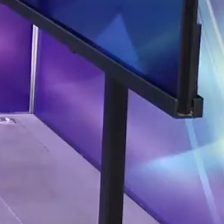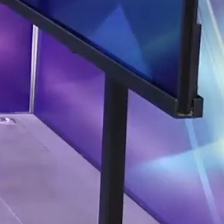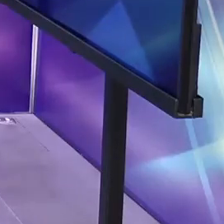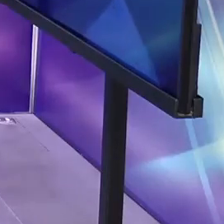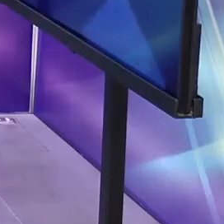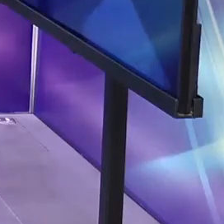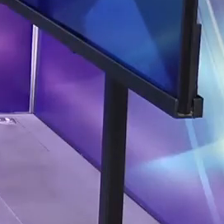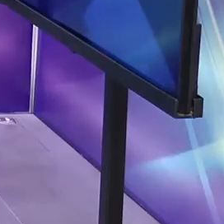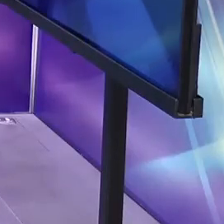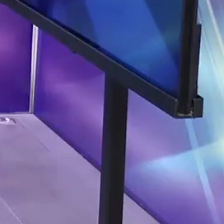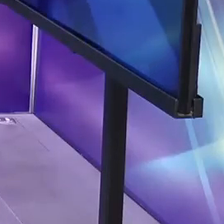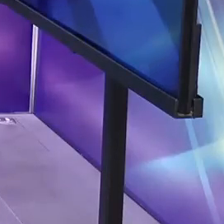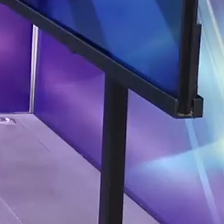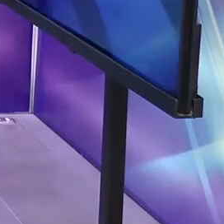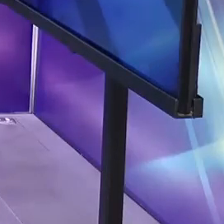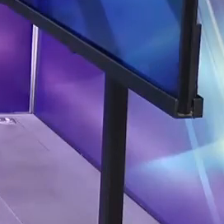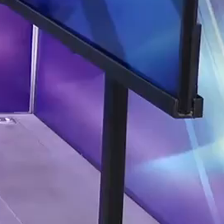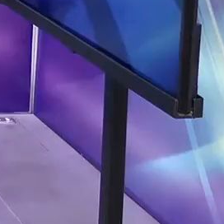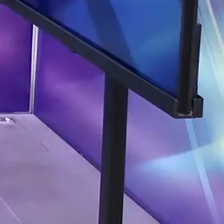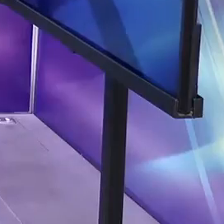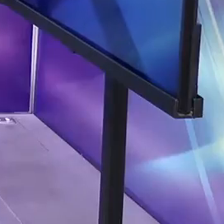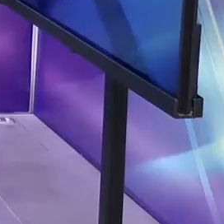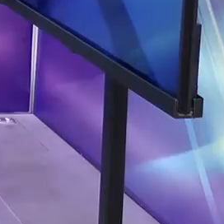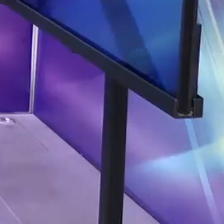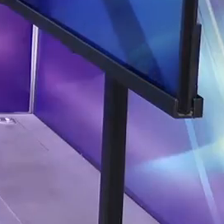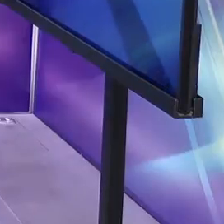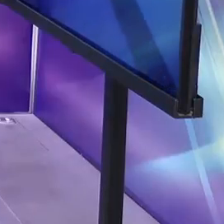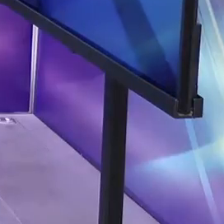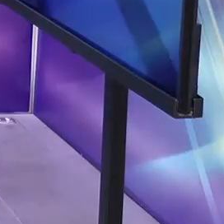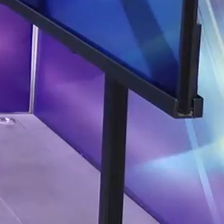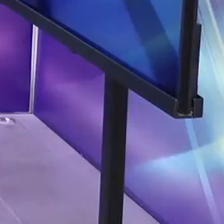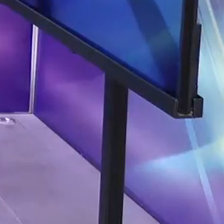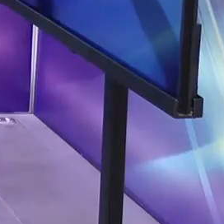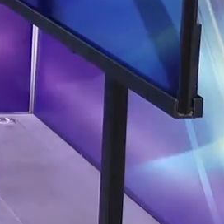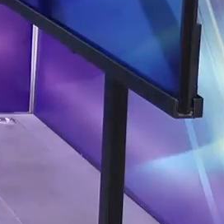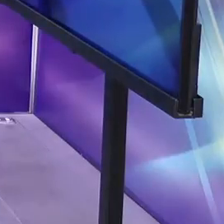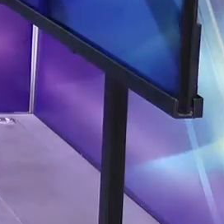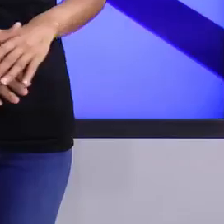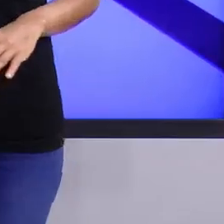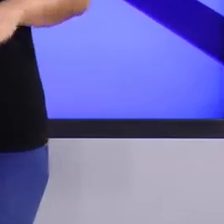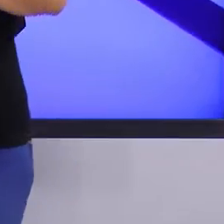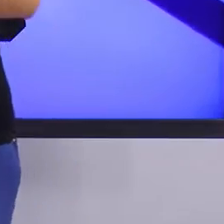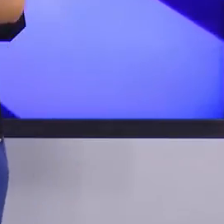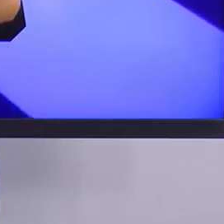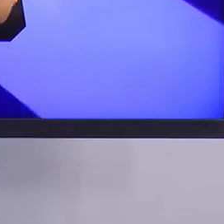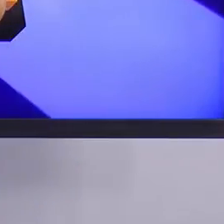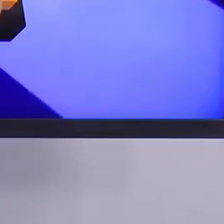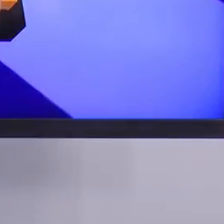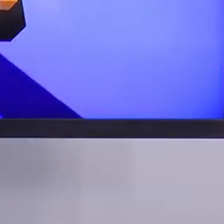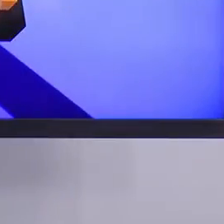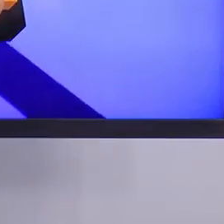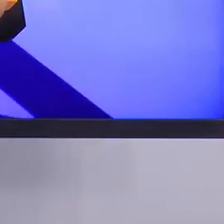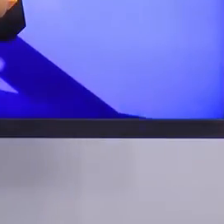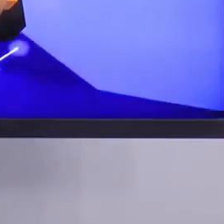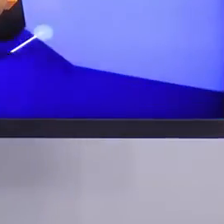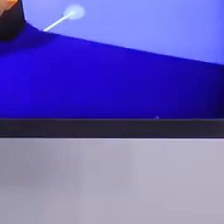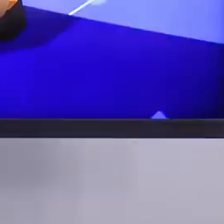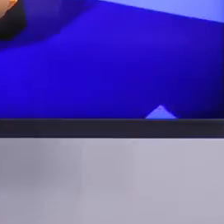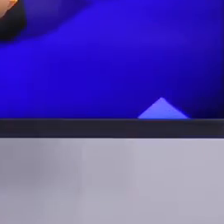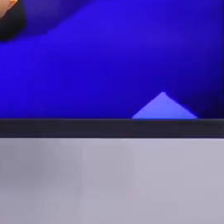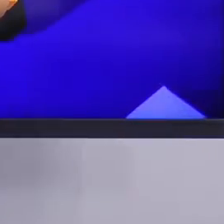es Enlace Noticias, lo que usted quiere ver. A continuación conozcamos nuestros titulares. Se pone en marcha